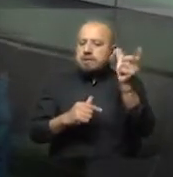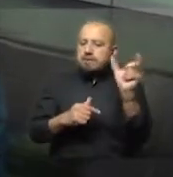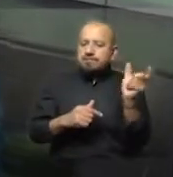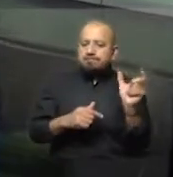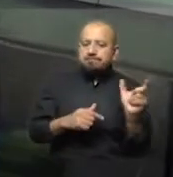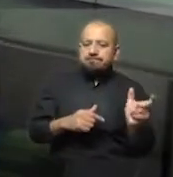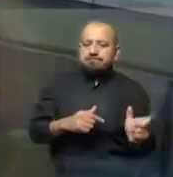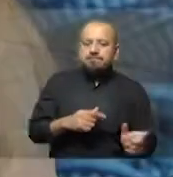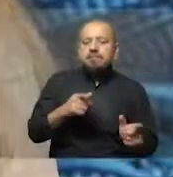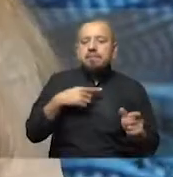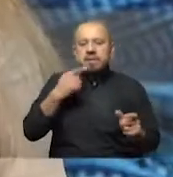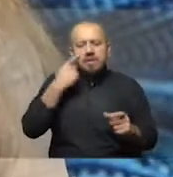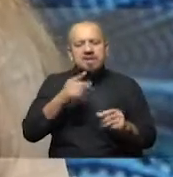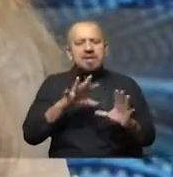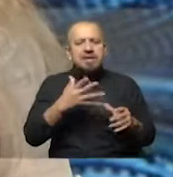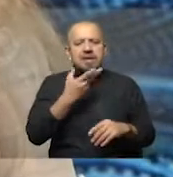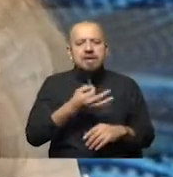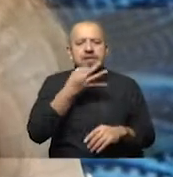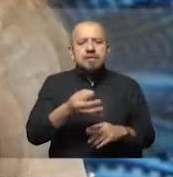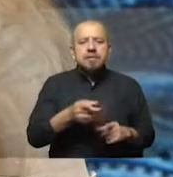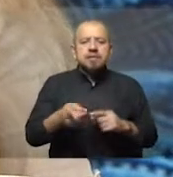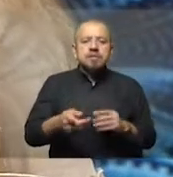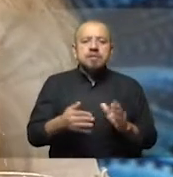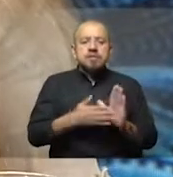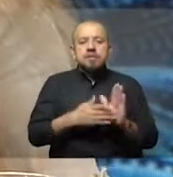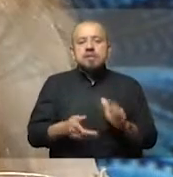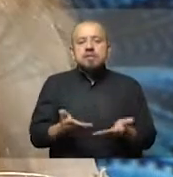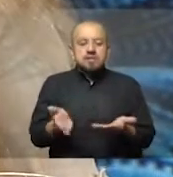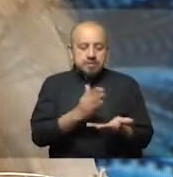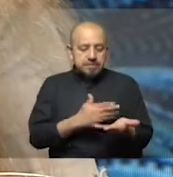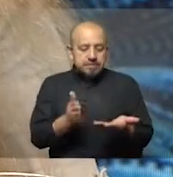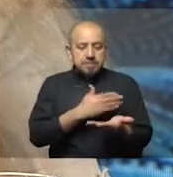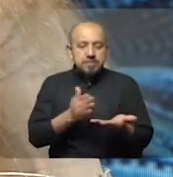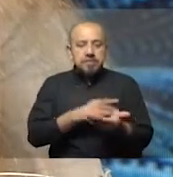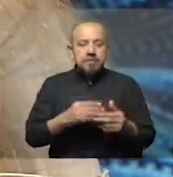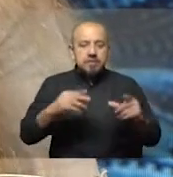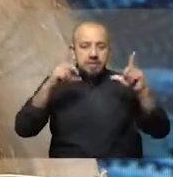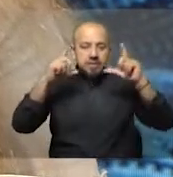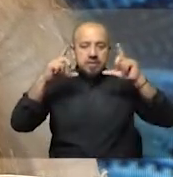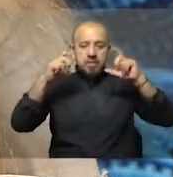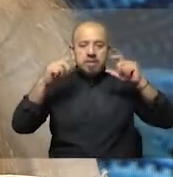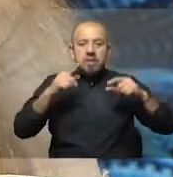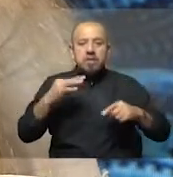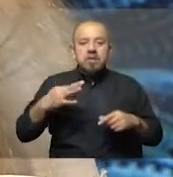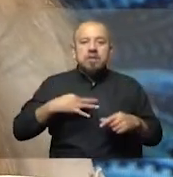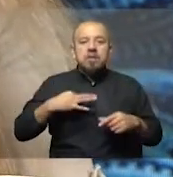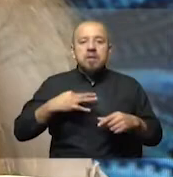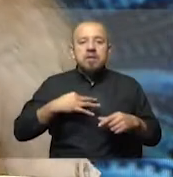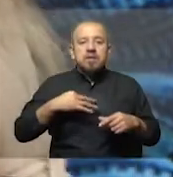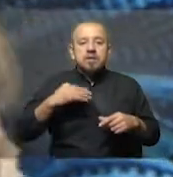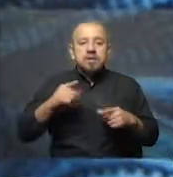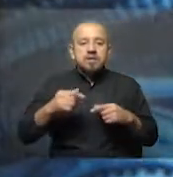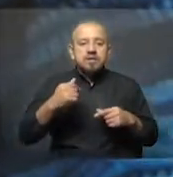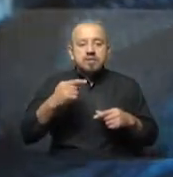que ir a ver ahí y luego hay unas Al fondo al fondo de todo hay uno Este fotos de la vida de mamá en